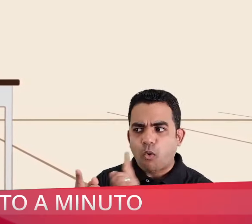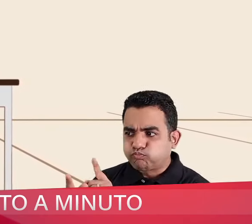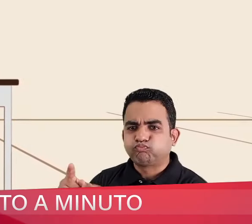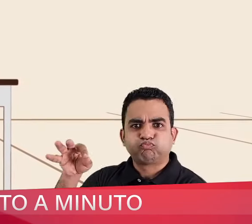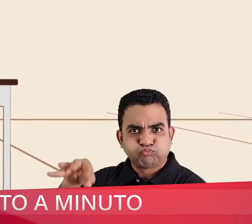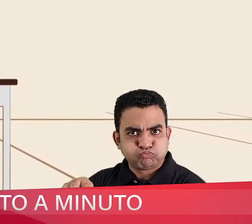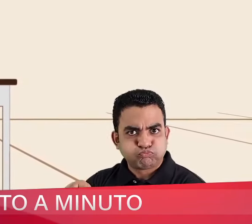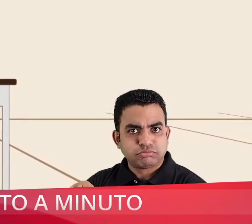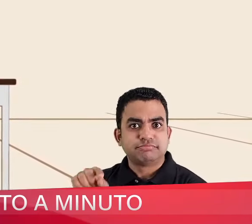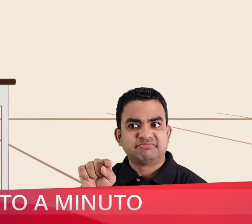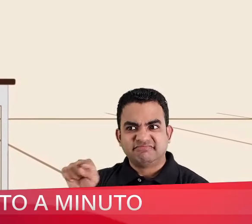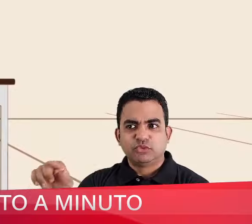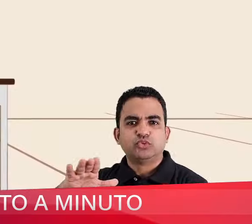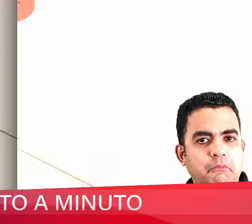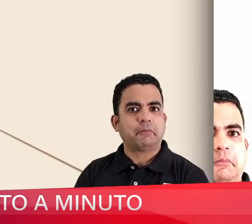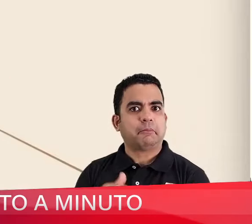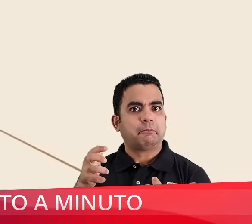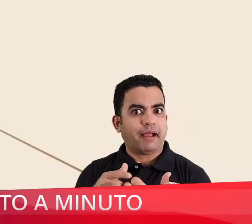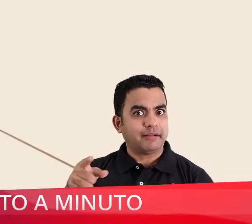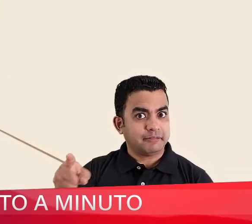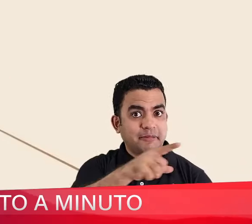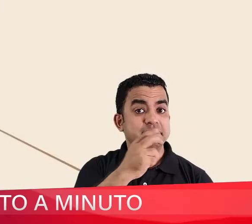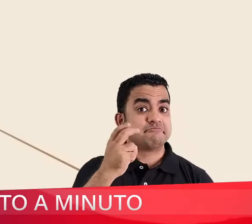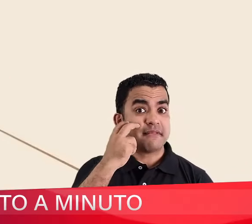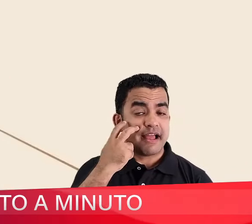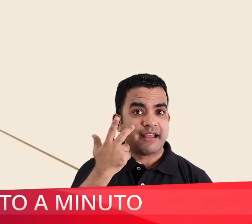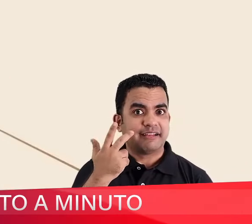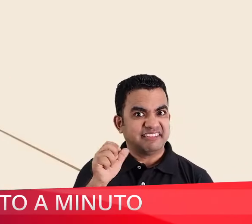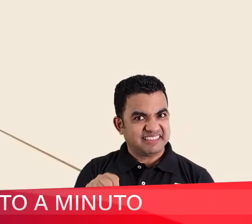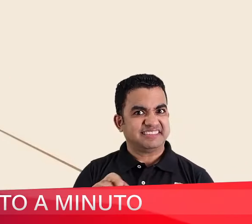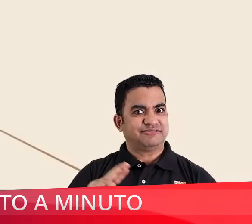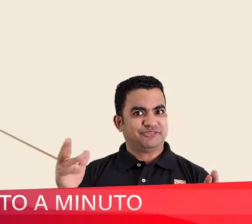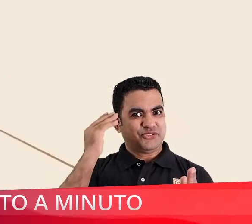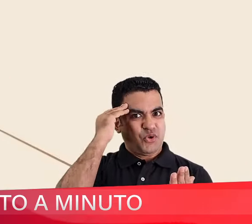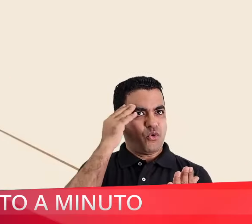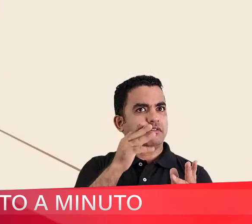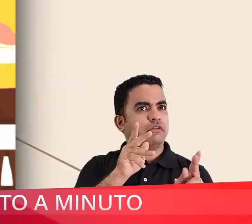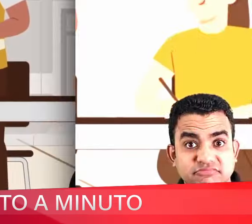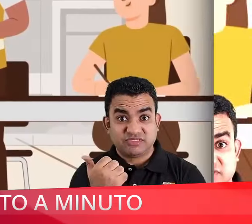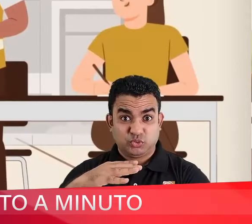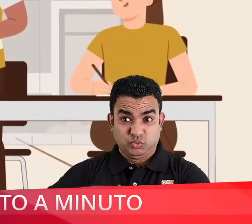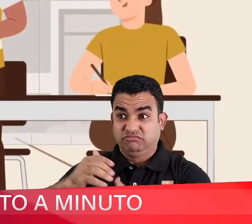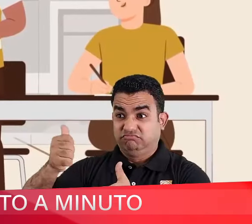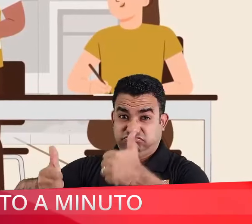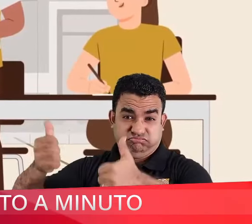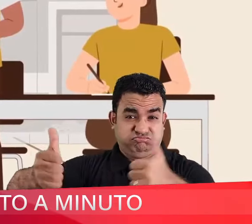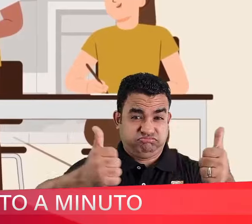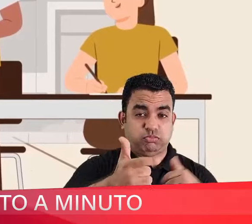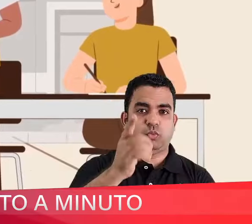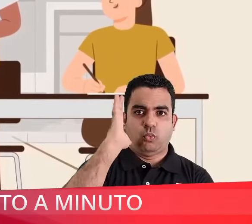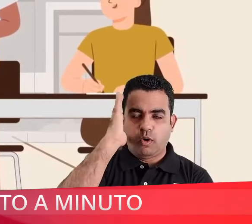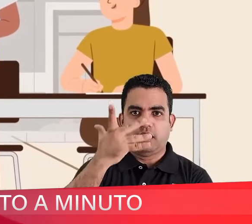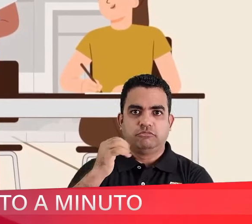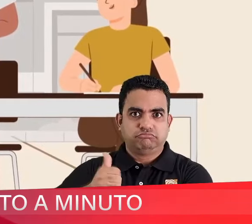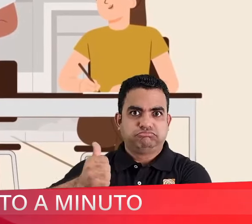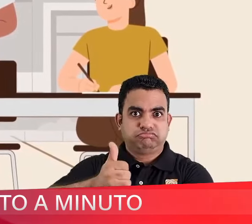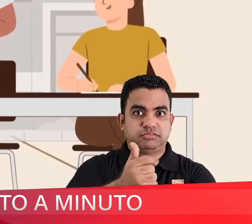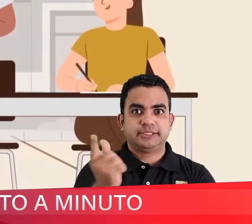implementadas desde la Junta Central Electoral para garantizar que todas las personas, independientemente de sus